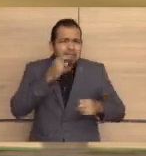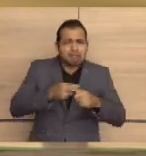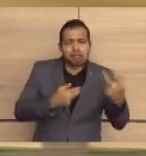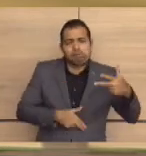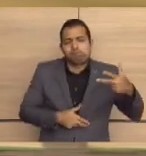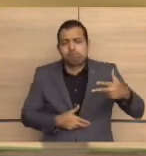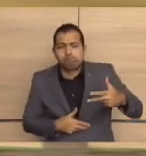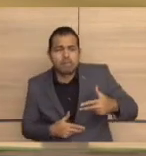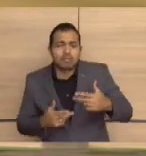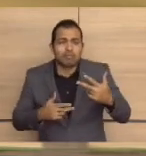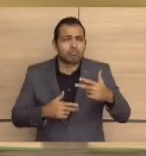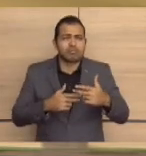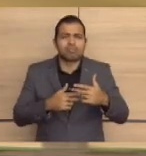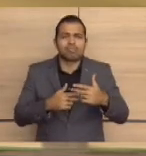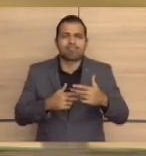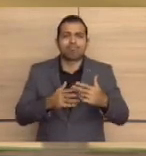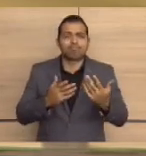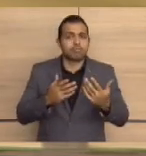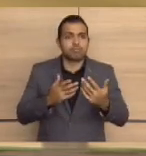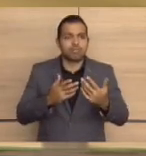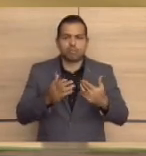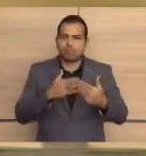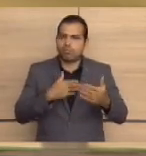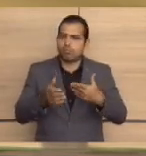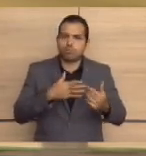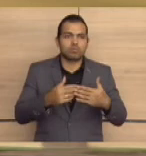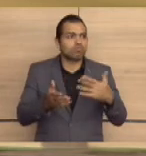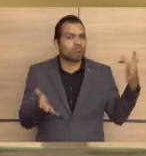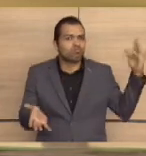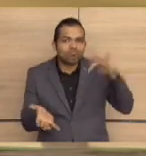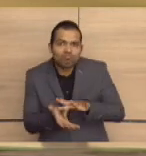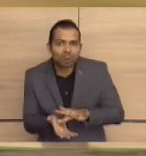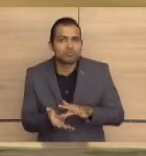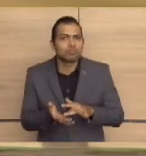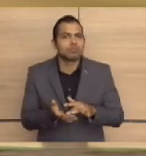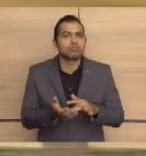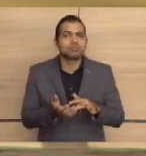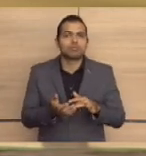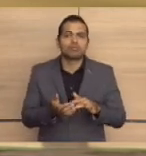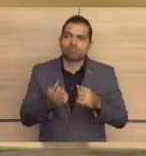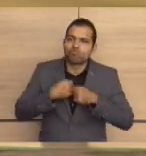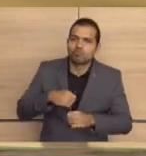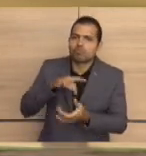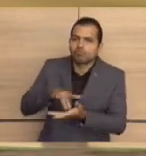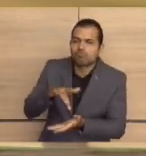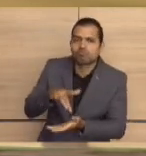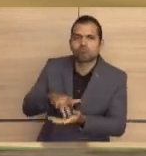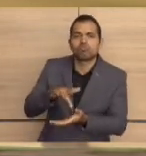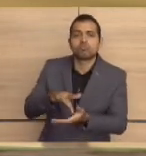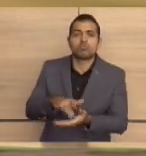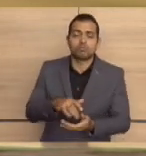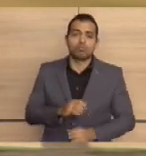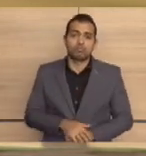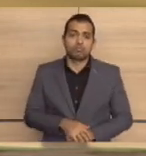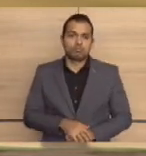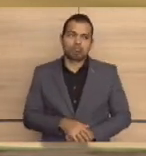educación, intentando también que los maestros transformemos. Yo soy una convencida absoluta de que los maestros somos